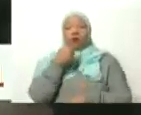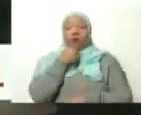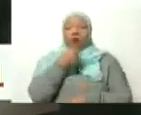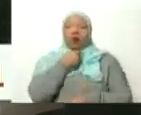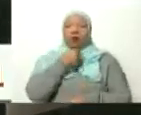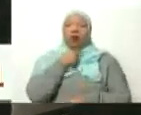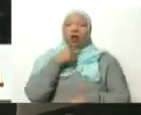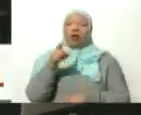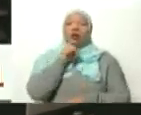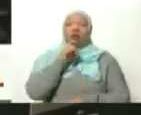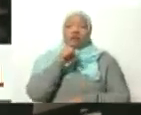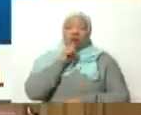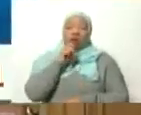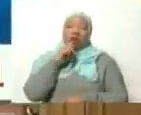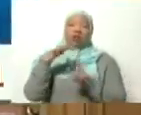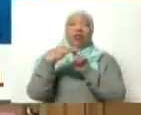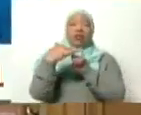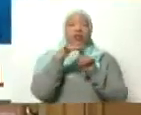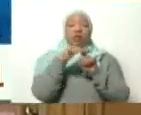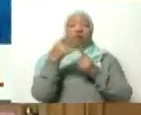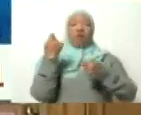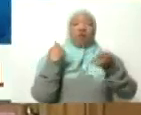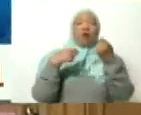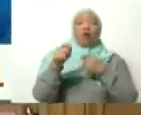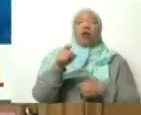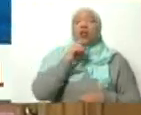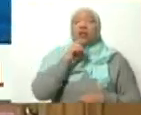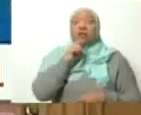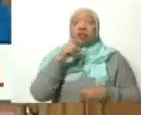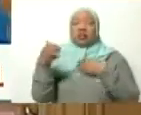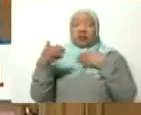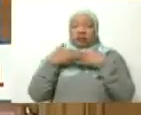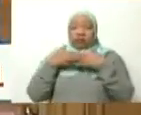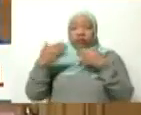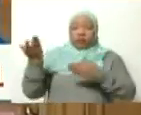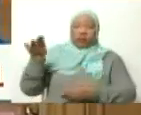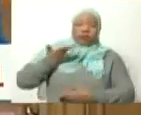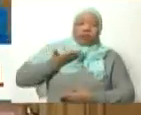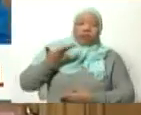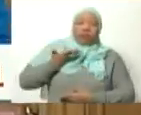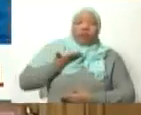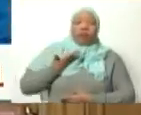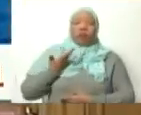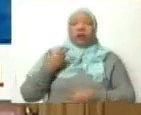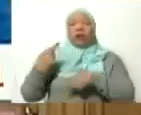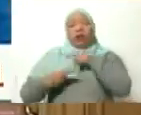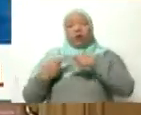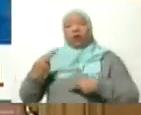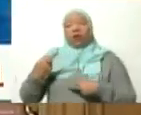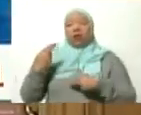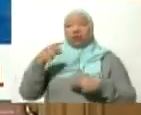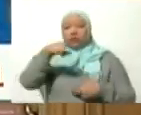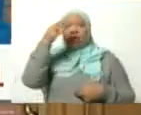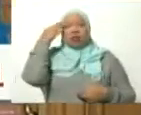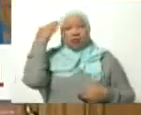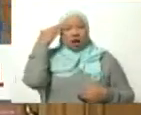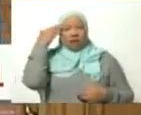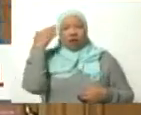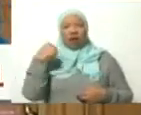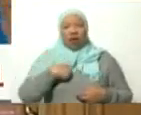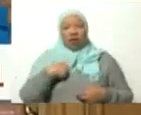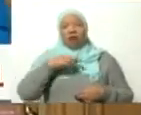las dificultades de una economía bloqueada. Saludo muy especialmente a la Comisión de Economía